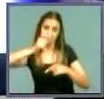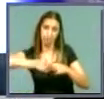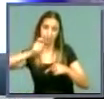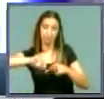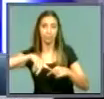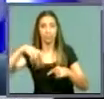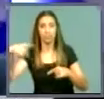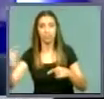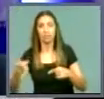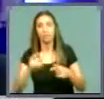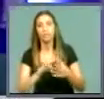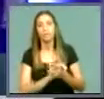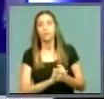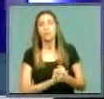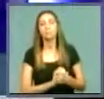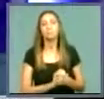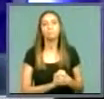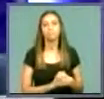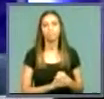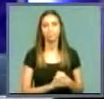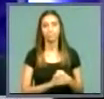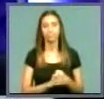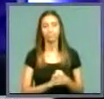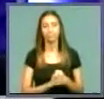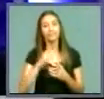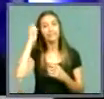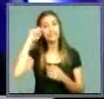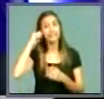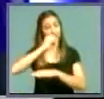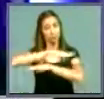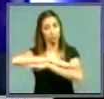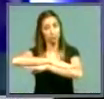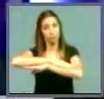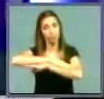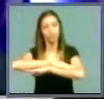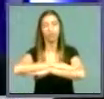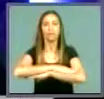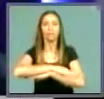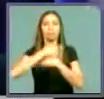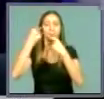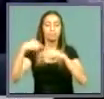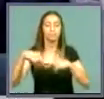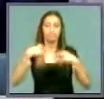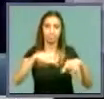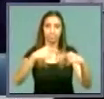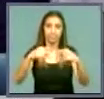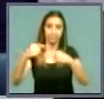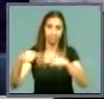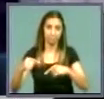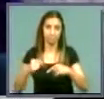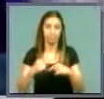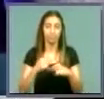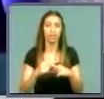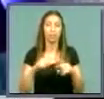de protagonistas que han sido parte de estos 30 años de democracia entre los diferentes ámbitos